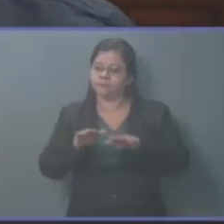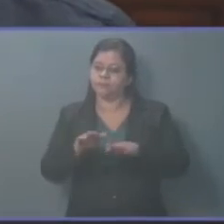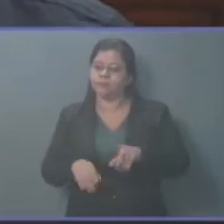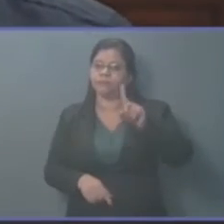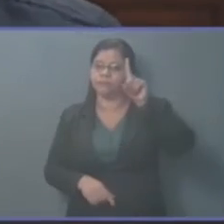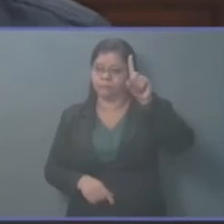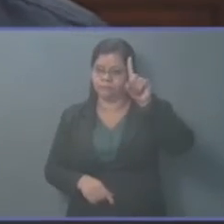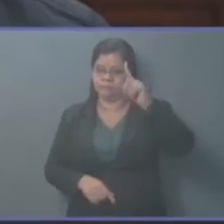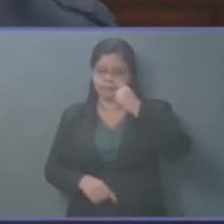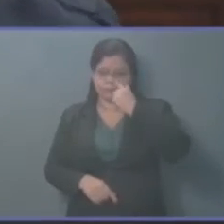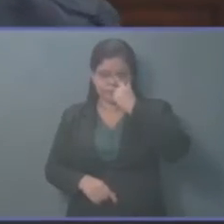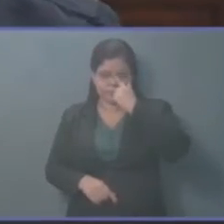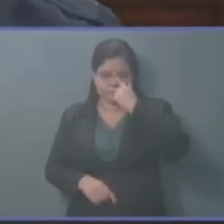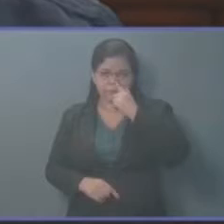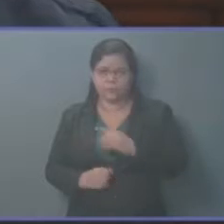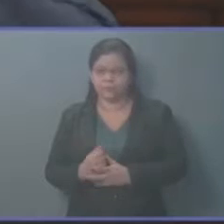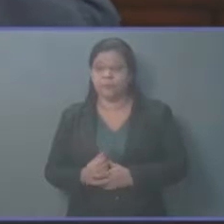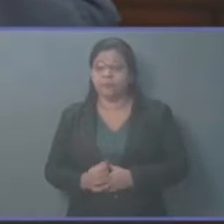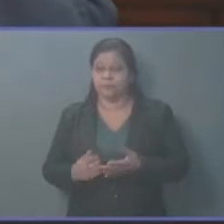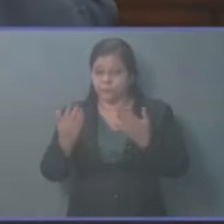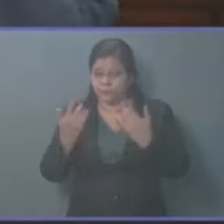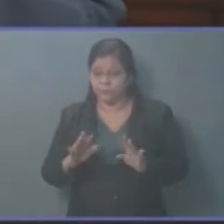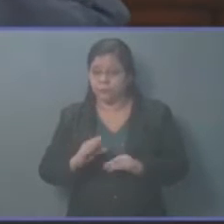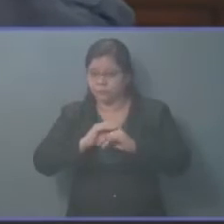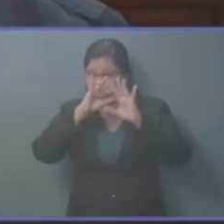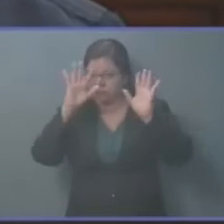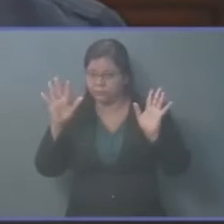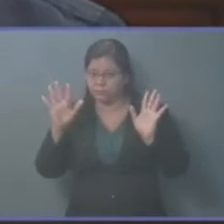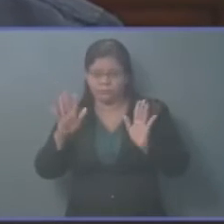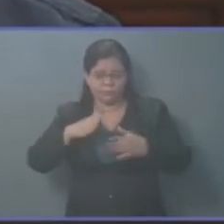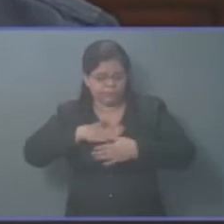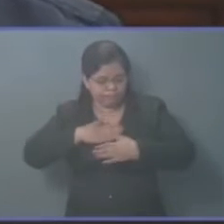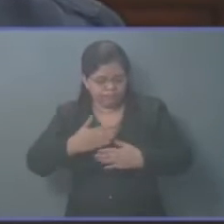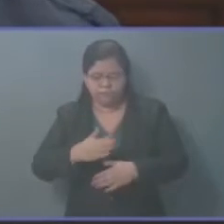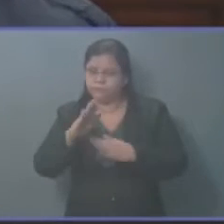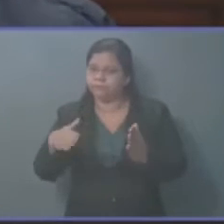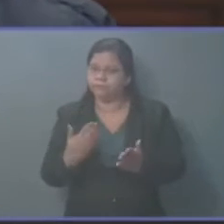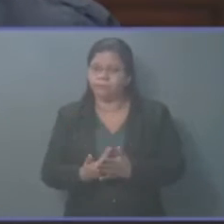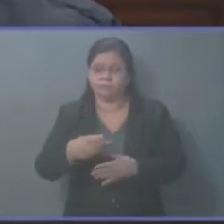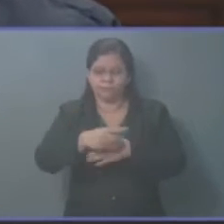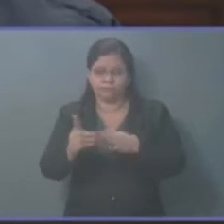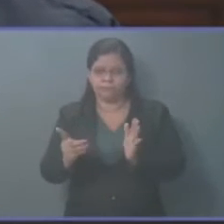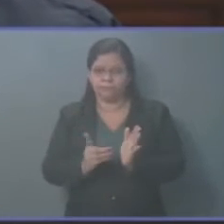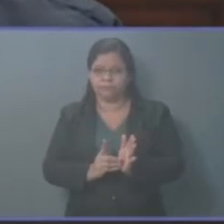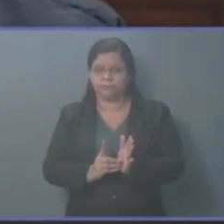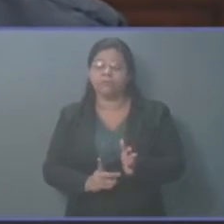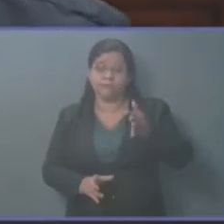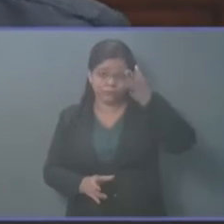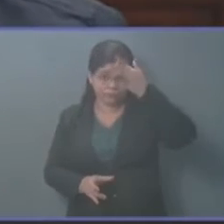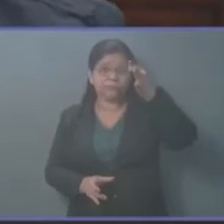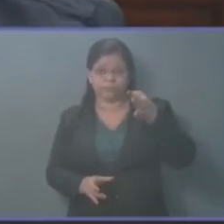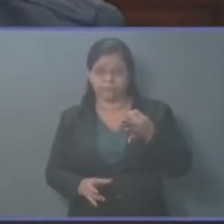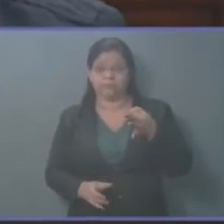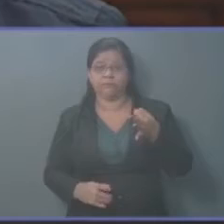Dios. Y por supuesto a la buena voluntad de todos los diputados, yo creo que es